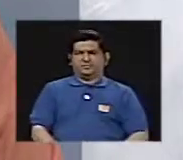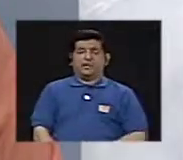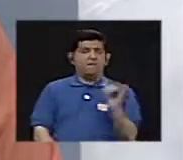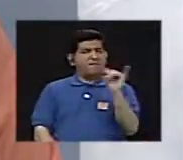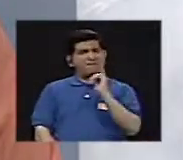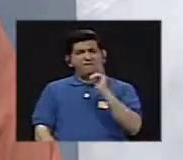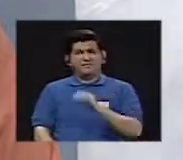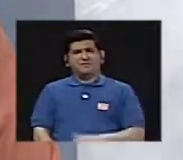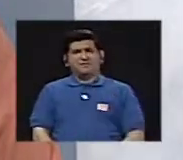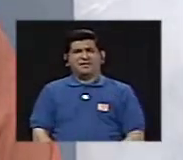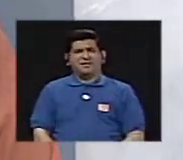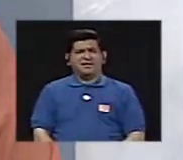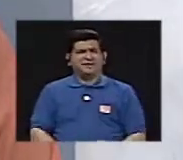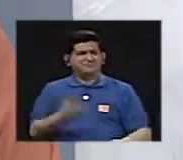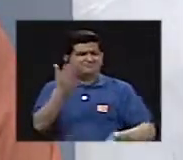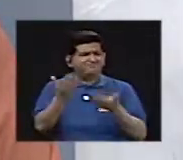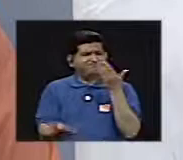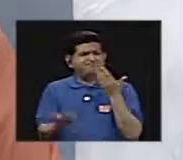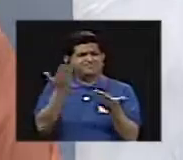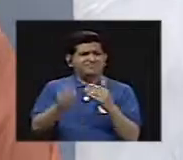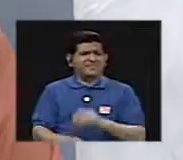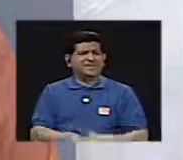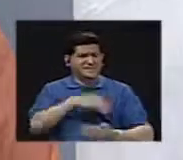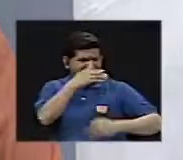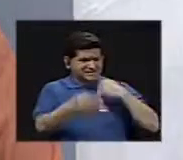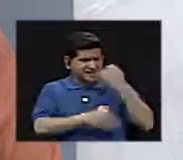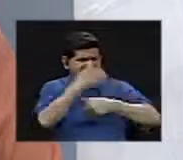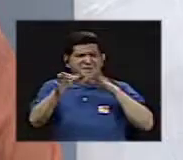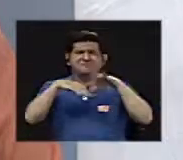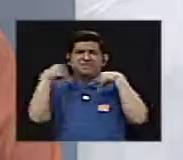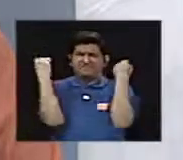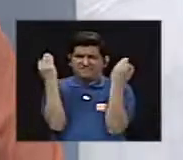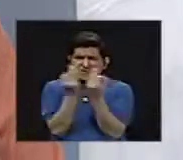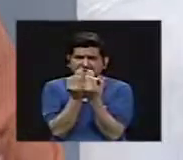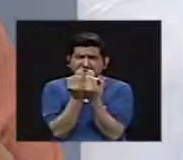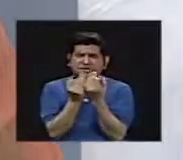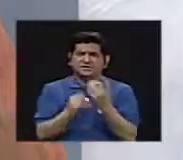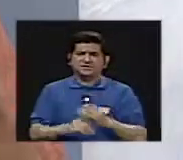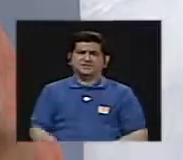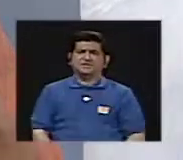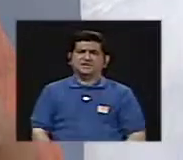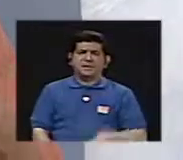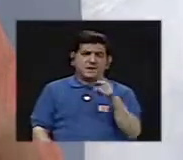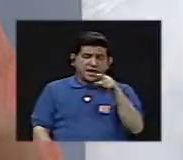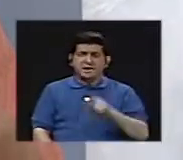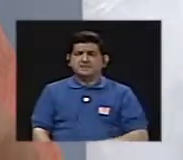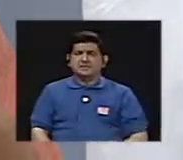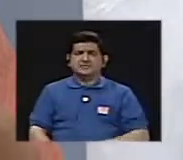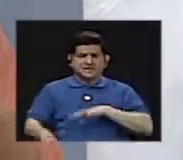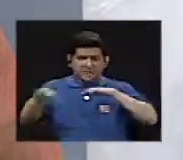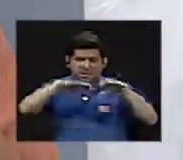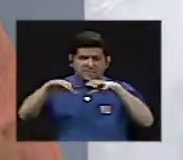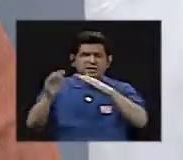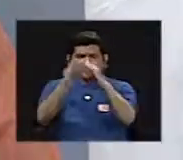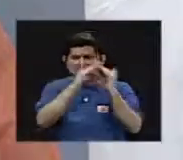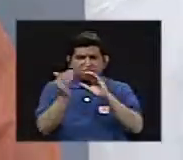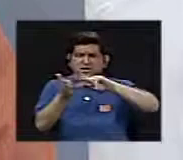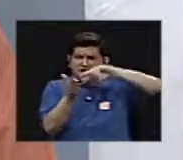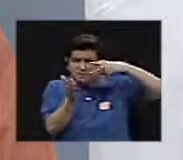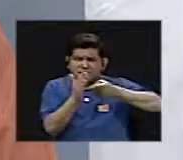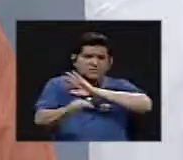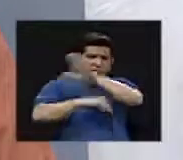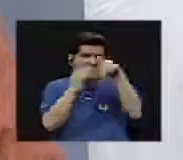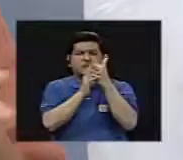también es un poco las dinámicas de familia, ¿verdad? Claro. Esta dinámica comunal implica que